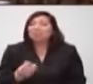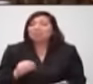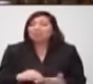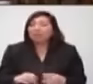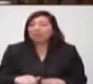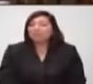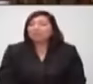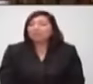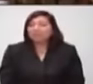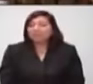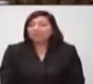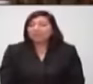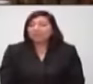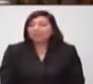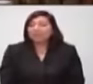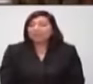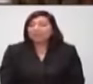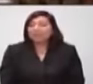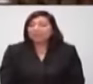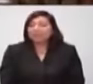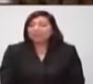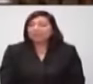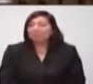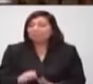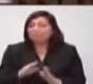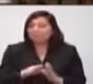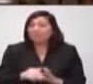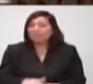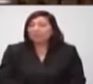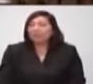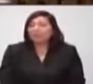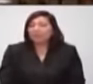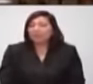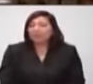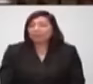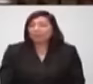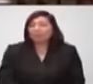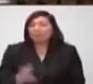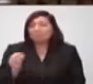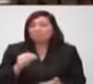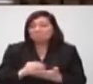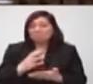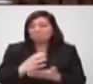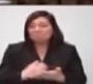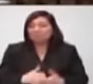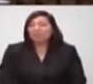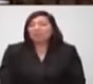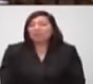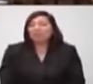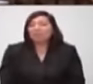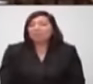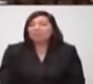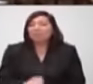ejecutar con esta sinergia que hemos hecho. Creo que lo hemos bajado por lo menos 4 veces menos. Y hemos